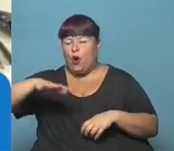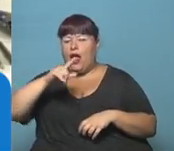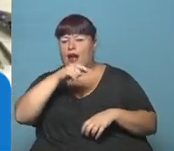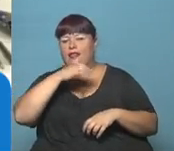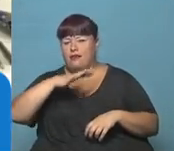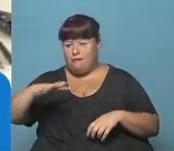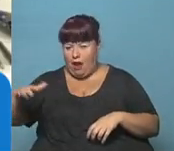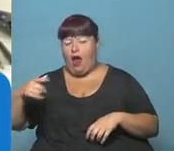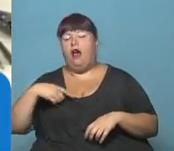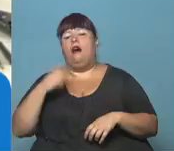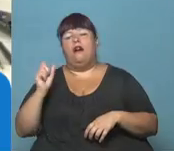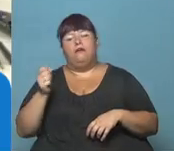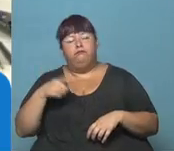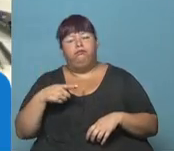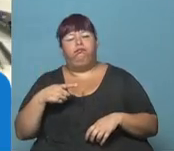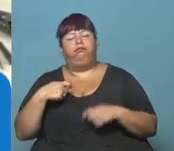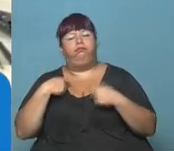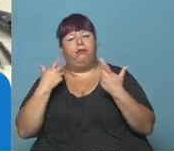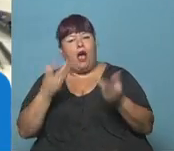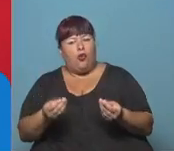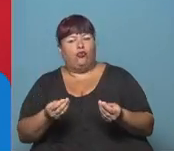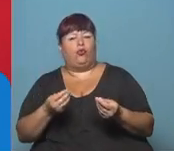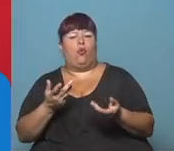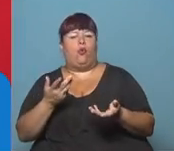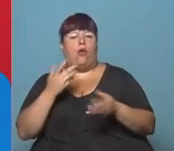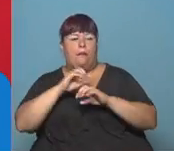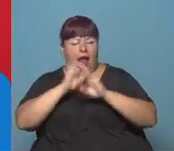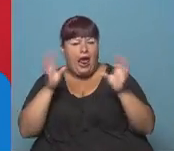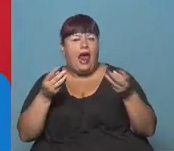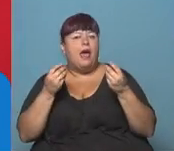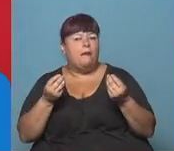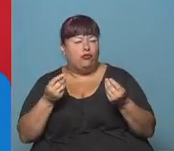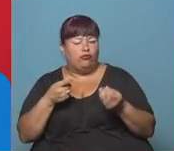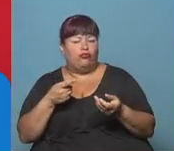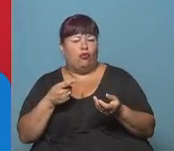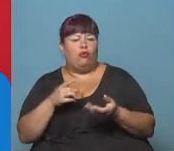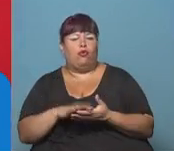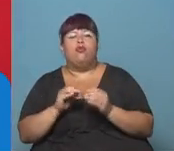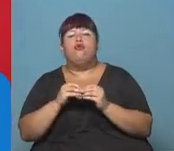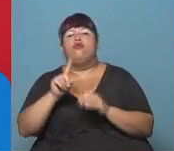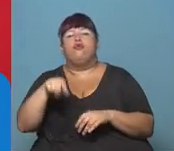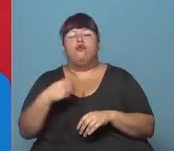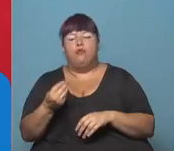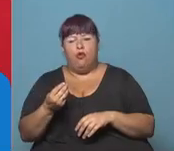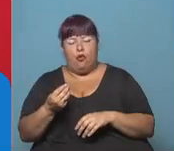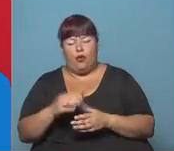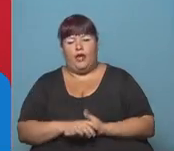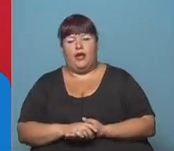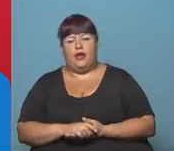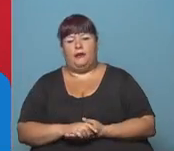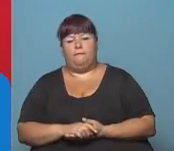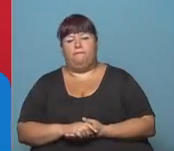mar. Hemos brindado la asistencia para aclarar las razones y